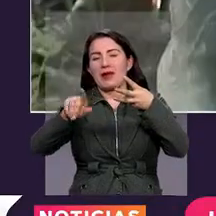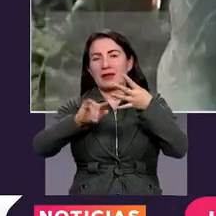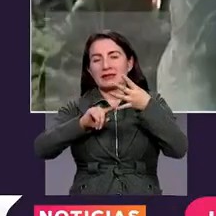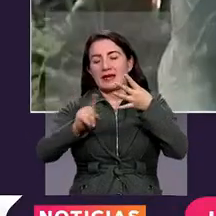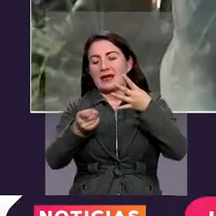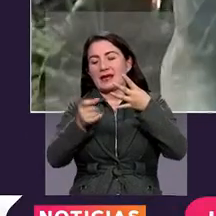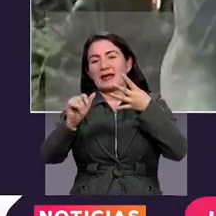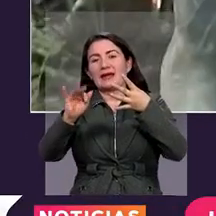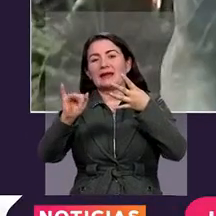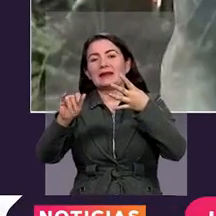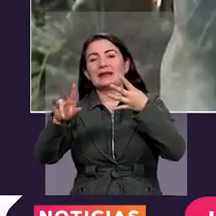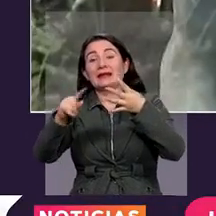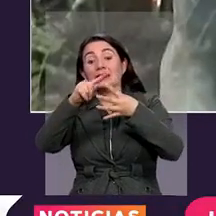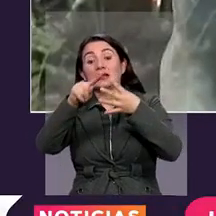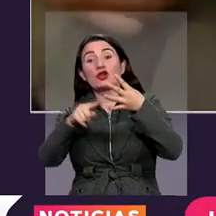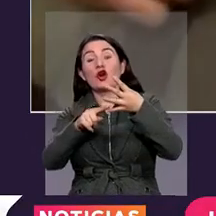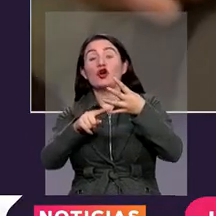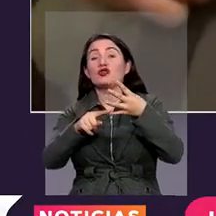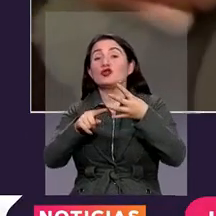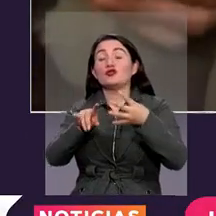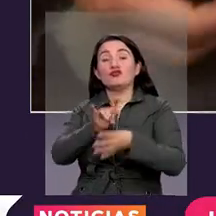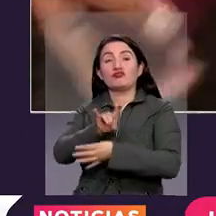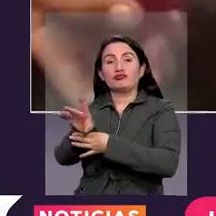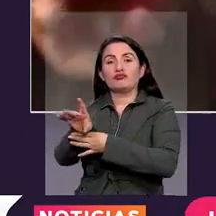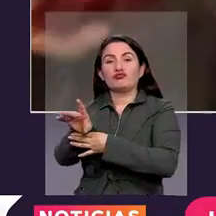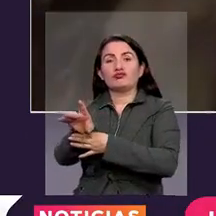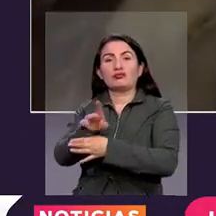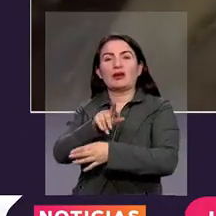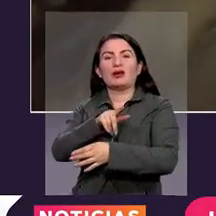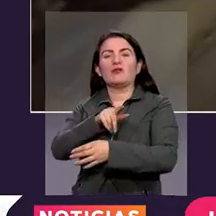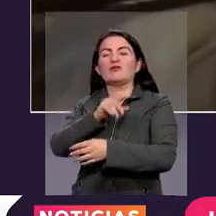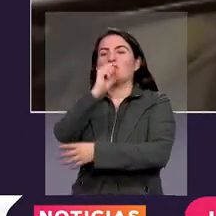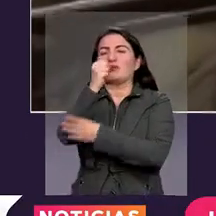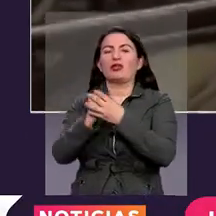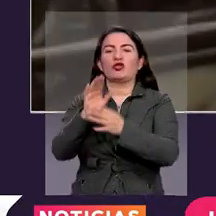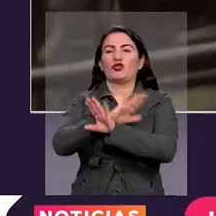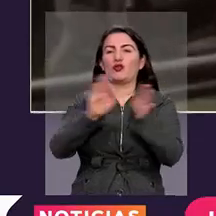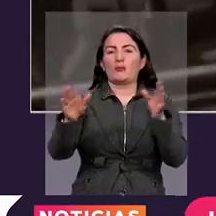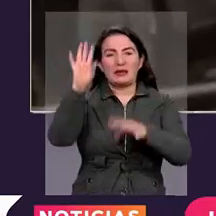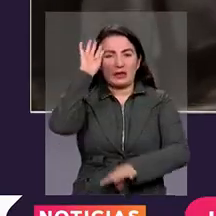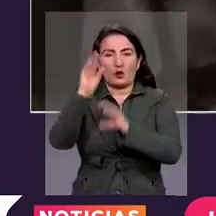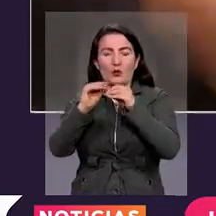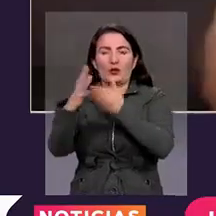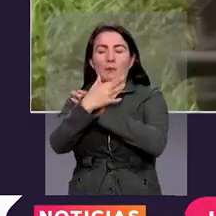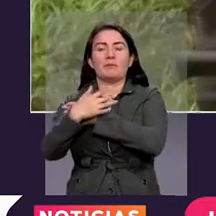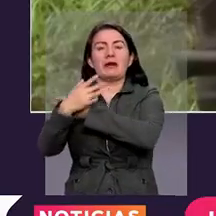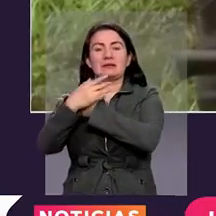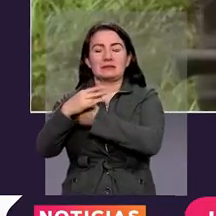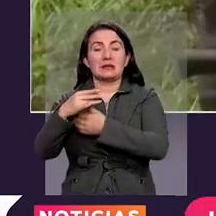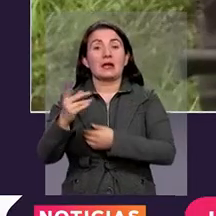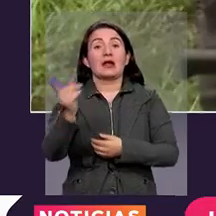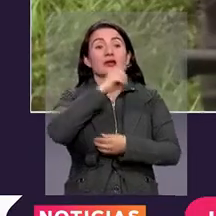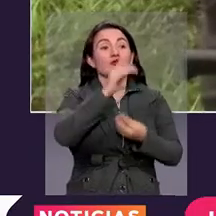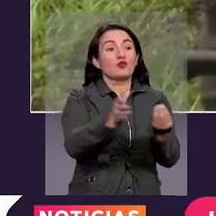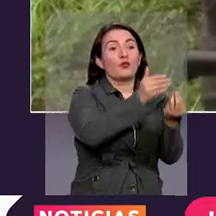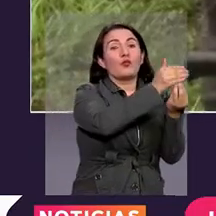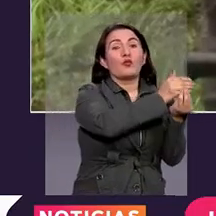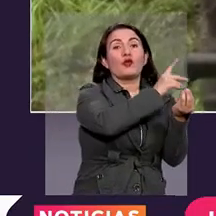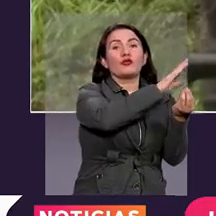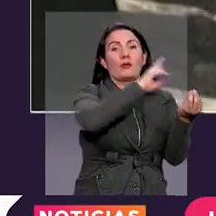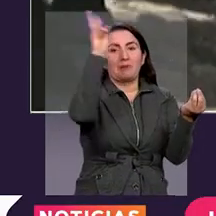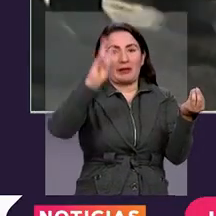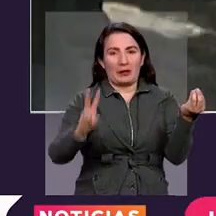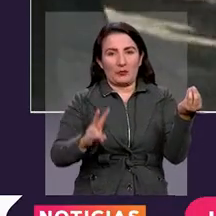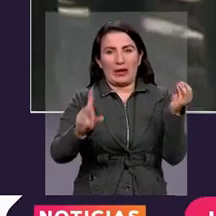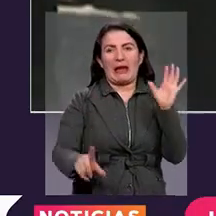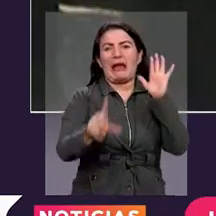que reafirma de que definitivamente estaban protegidos en territorio venezolano y que murieron en su guarida, en la ley